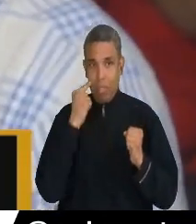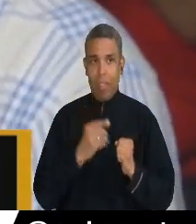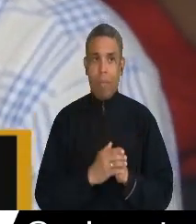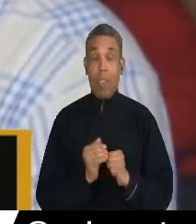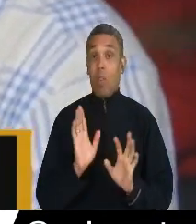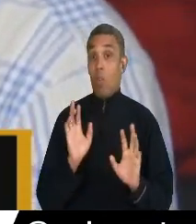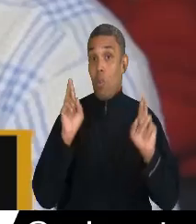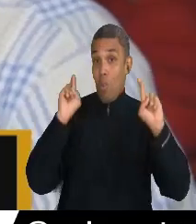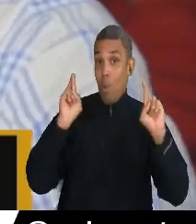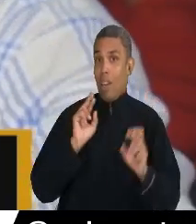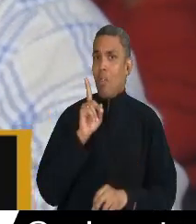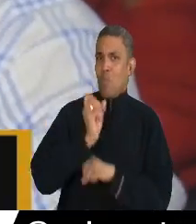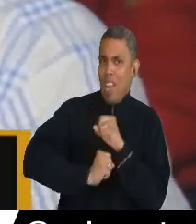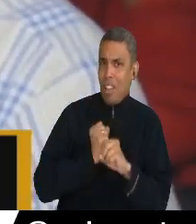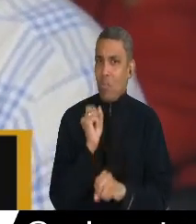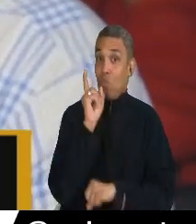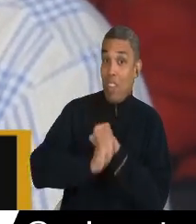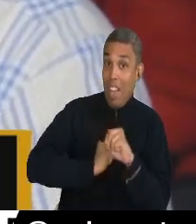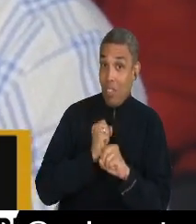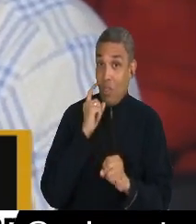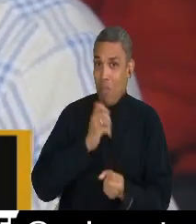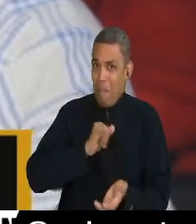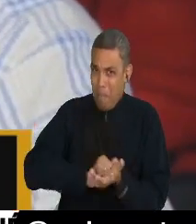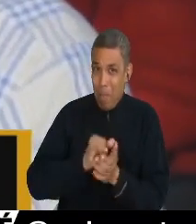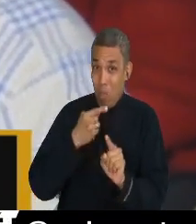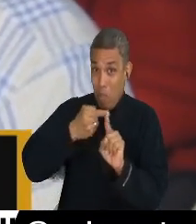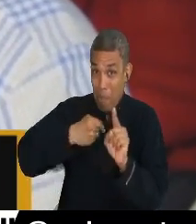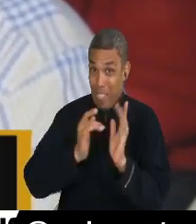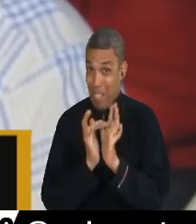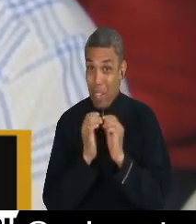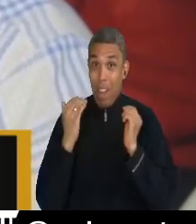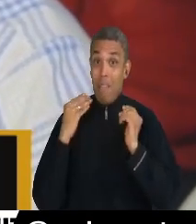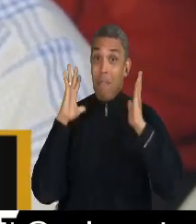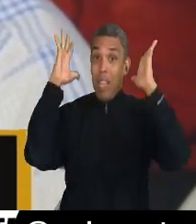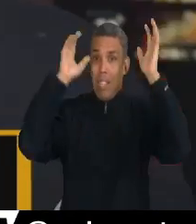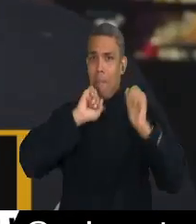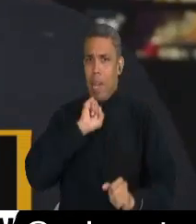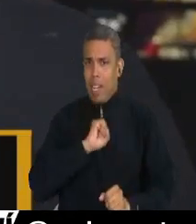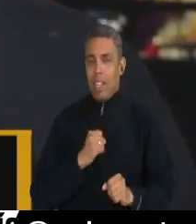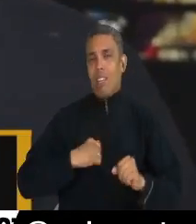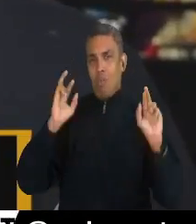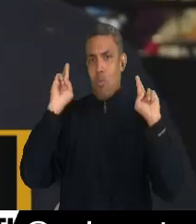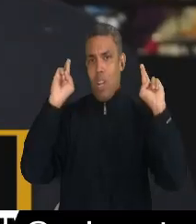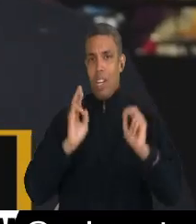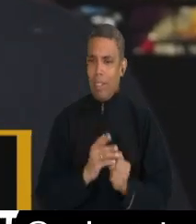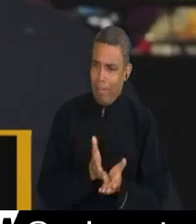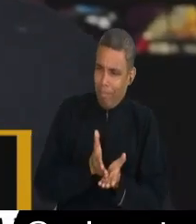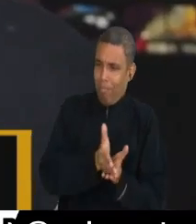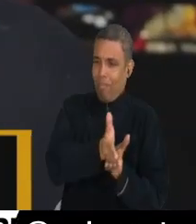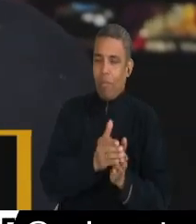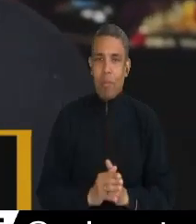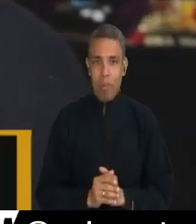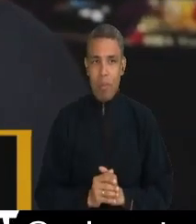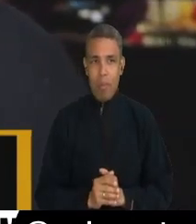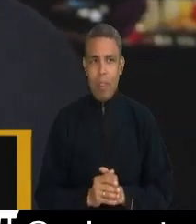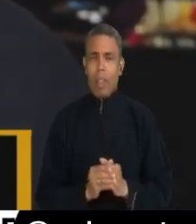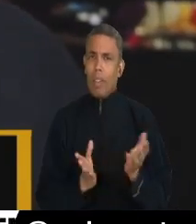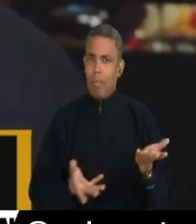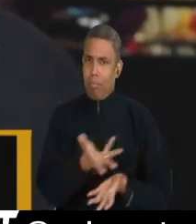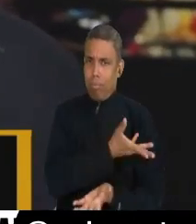hicieran, sí. Agradecimientos también, todos los años cuando se los cumpleaños de Barranca Bermeja, sería muy bueno. Importante la integración